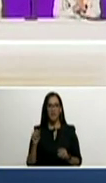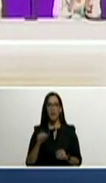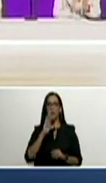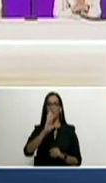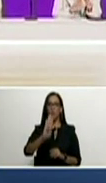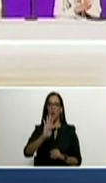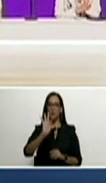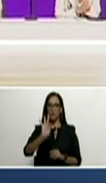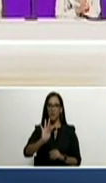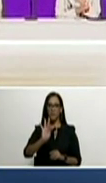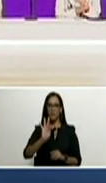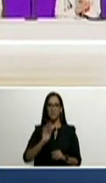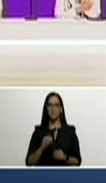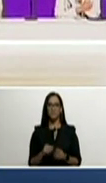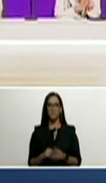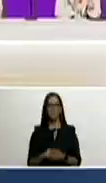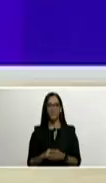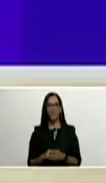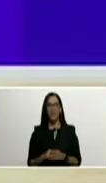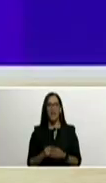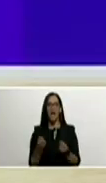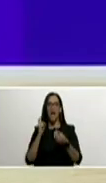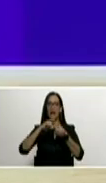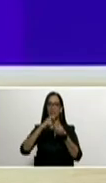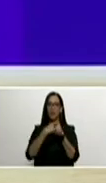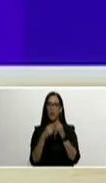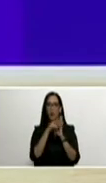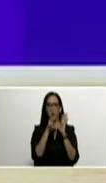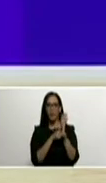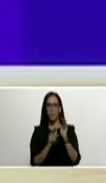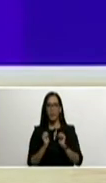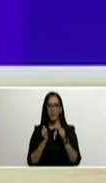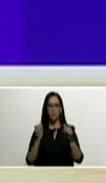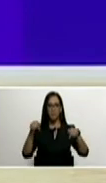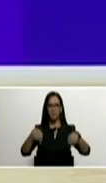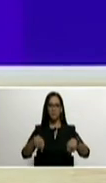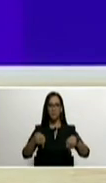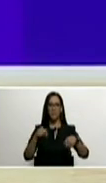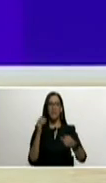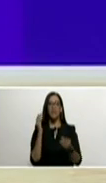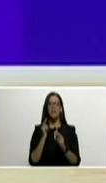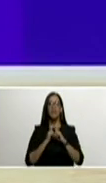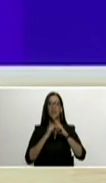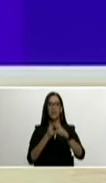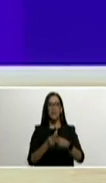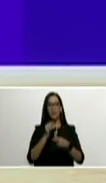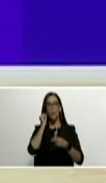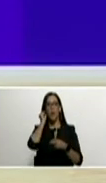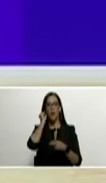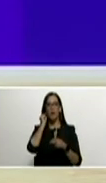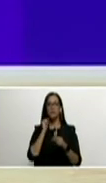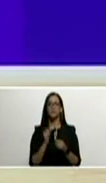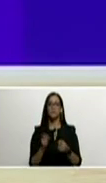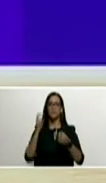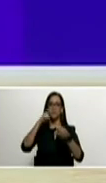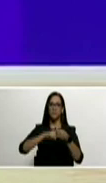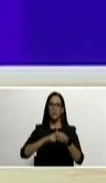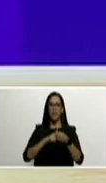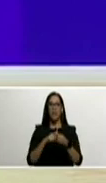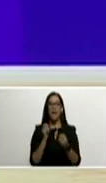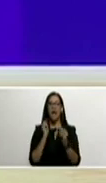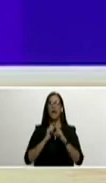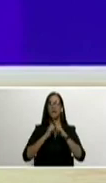4F, articulados como programas a partir de hoy de Credimujer. Se subordinan a